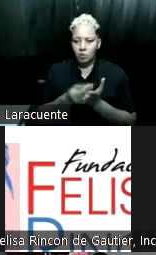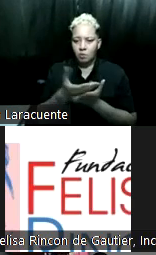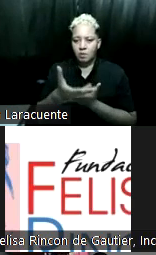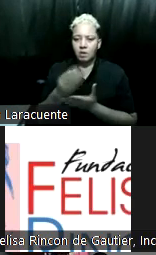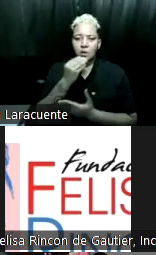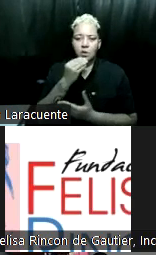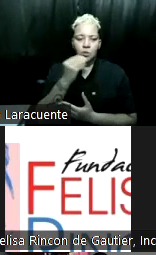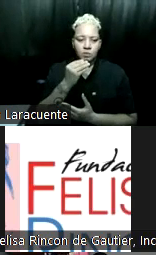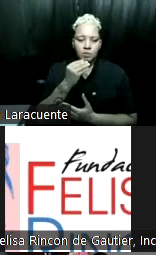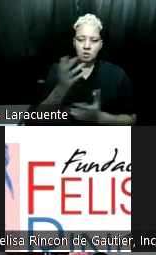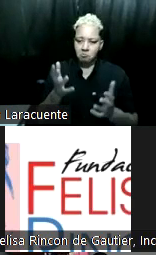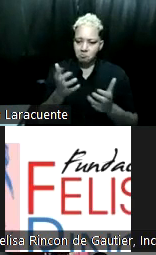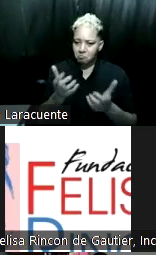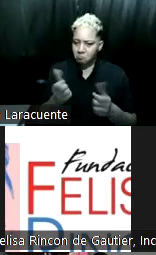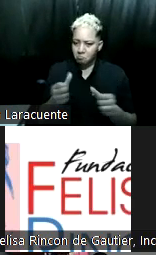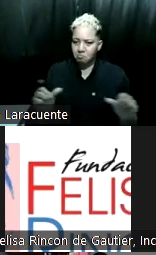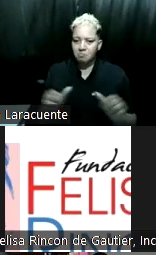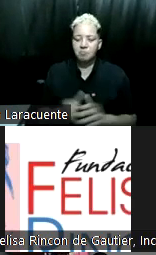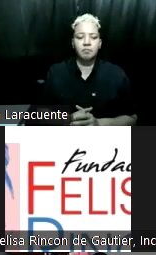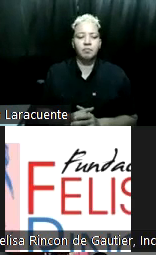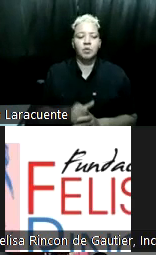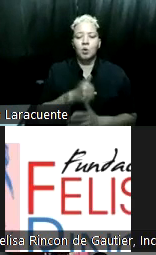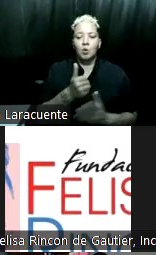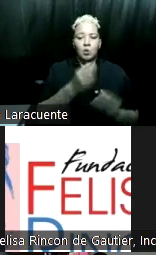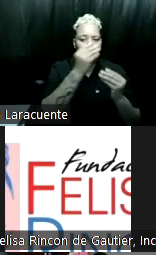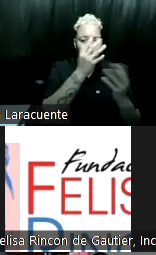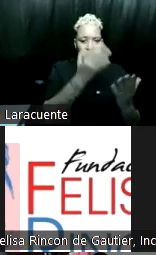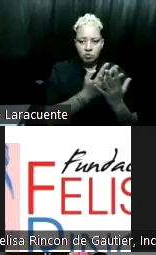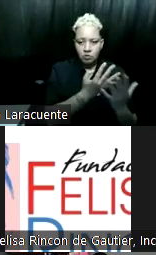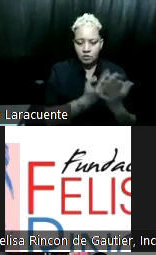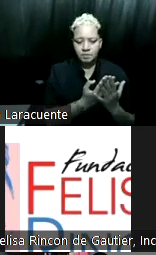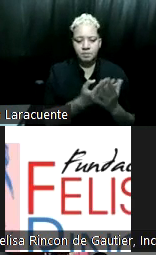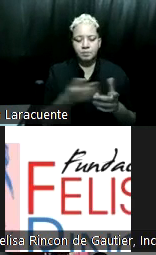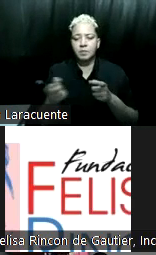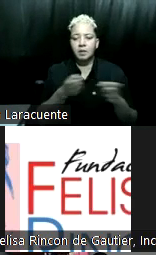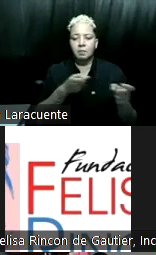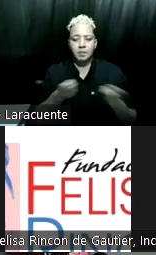que apetezcan. Otra noticia indica que el